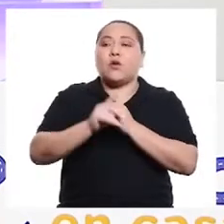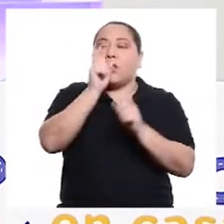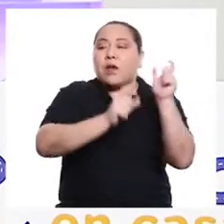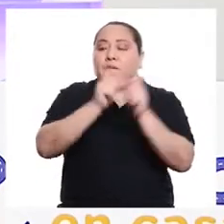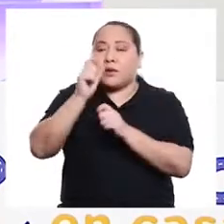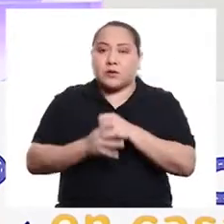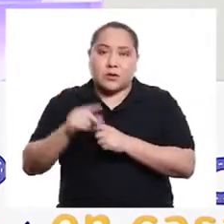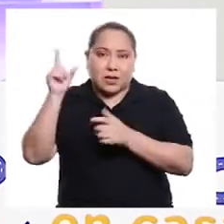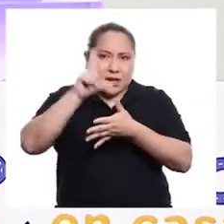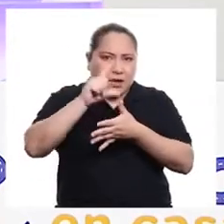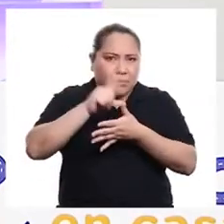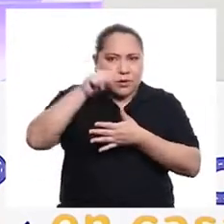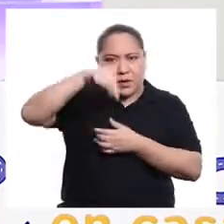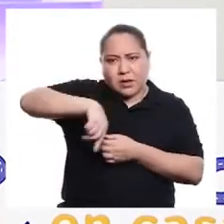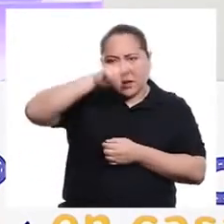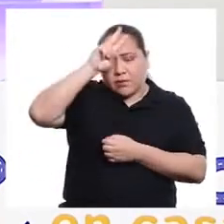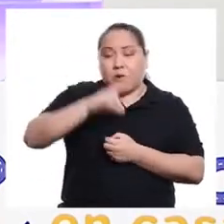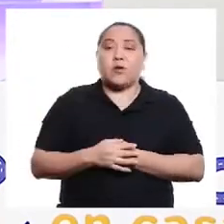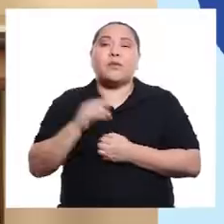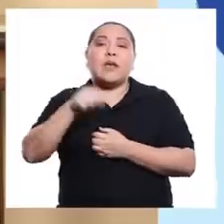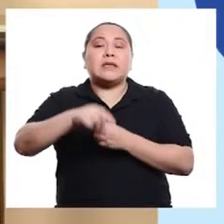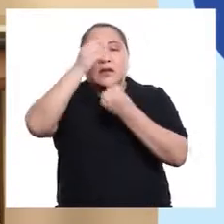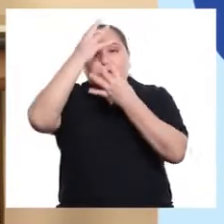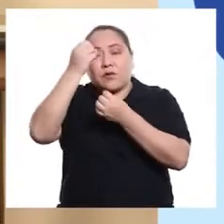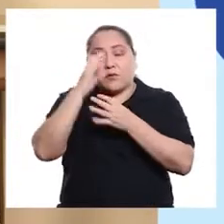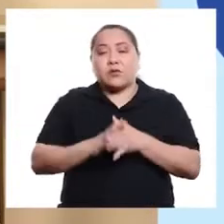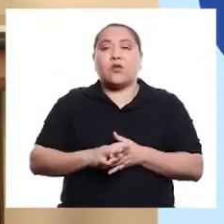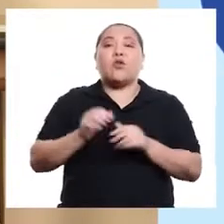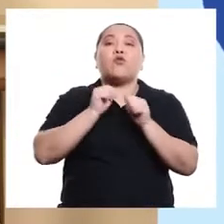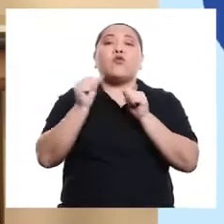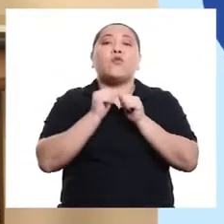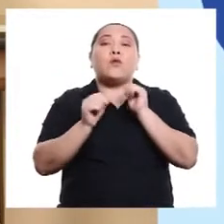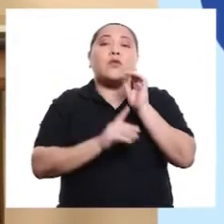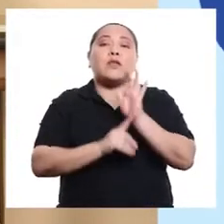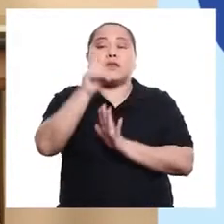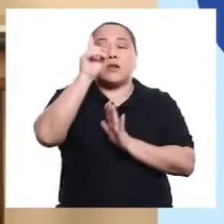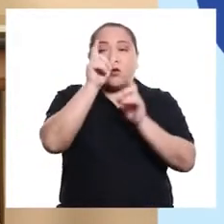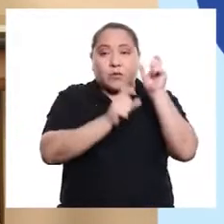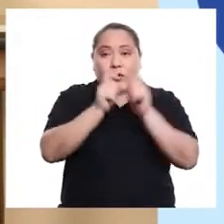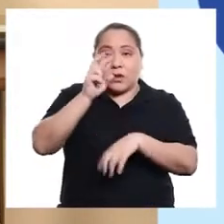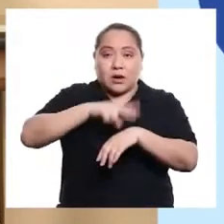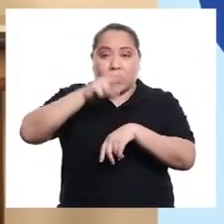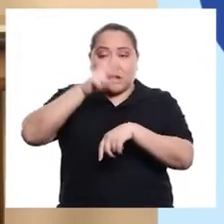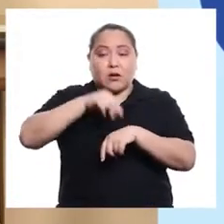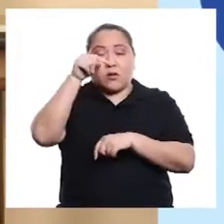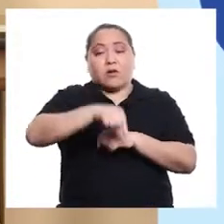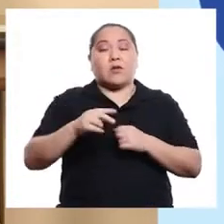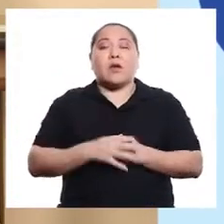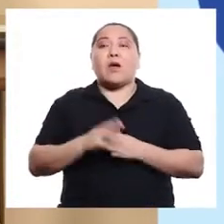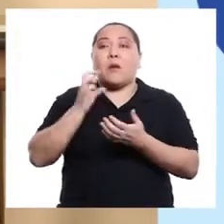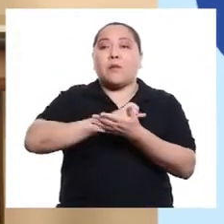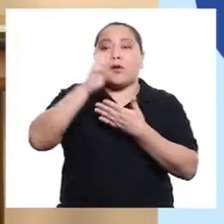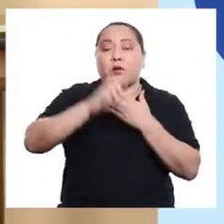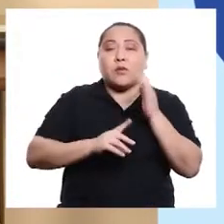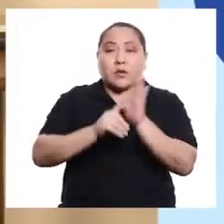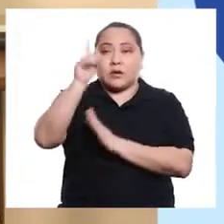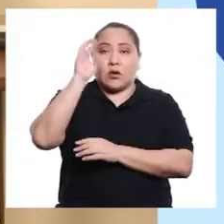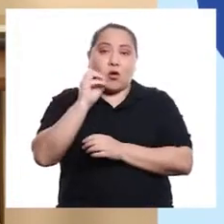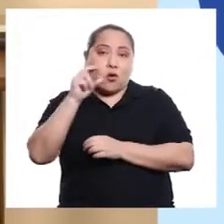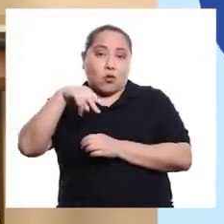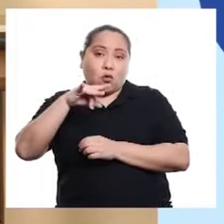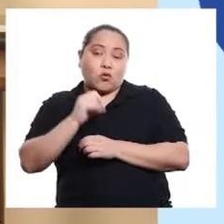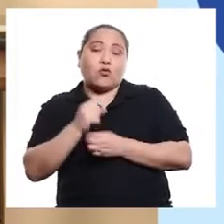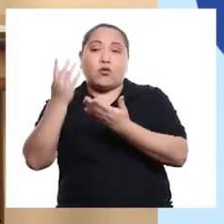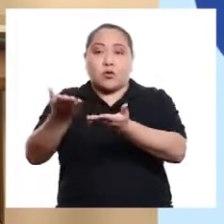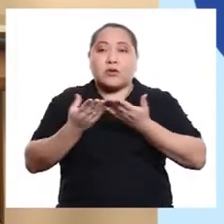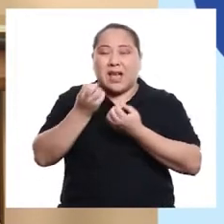seguridad ciudadana en Latinoamérica y el Perú? Pues el informe del Índice de Desarrollo Humano Regional del Programa de Desarrollo